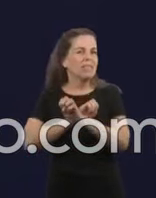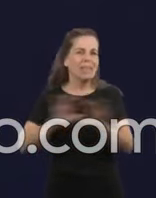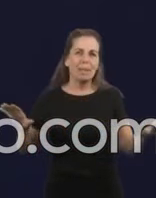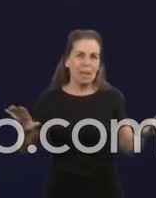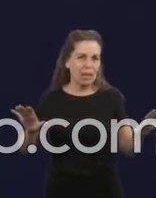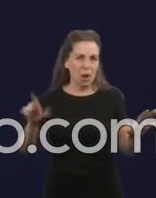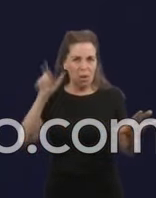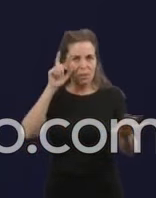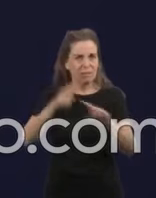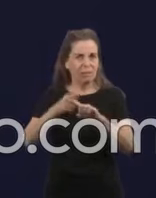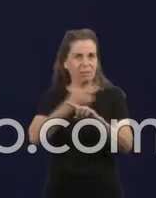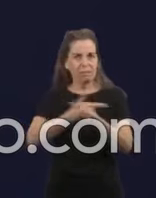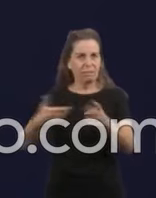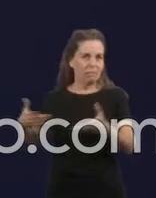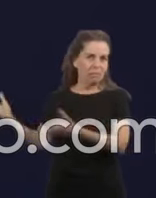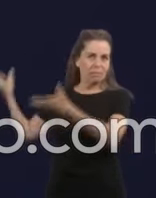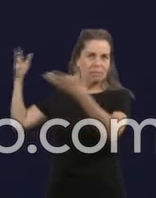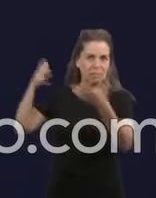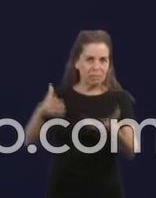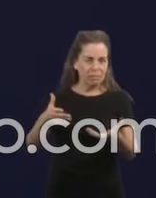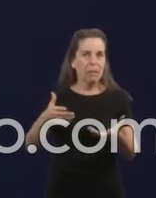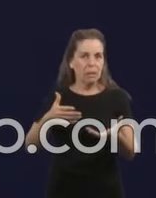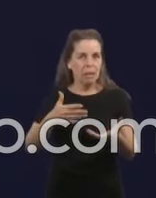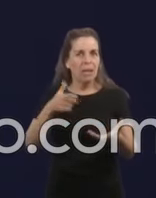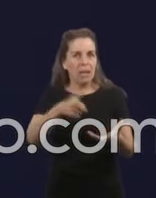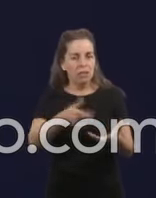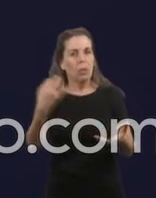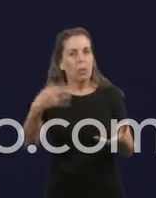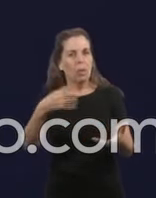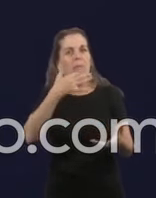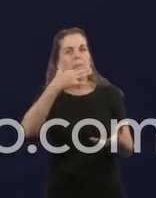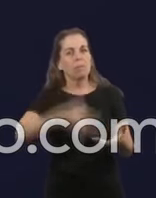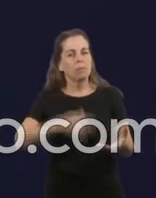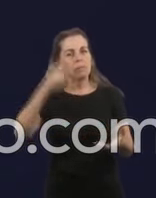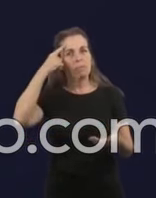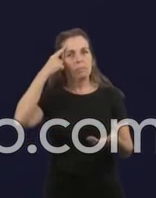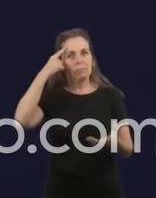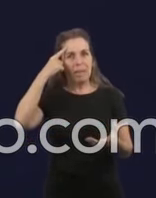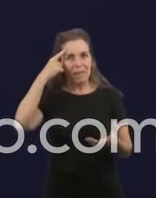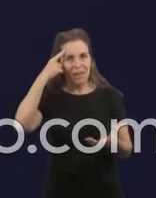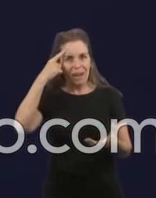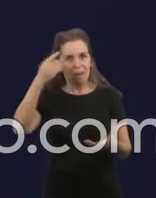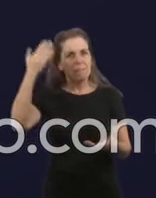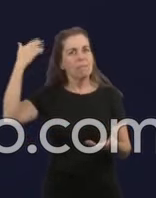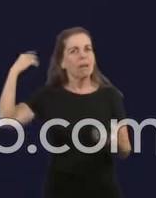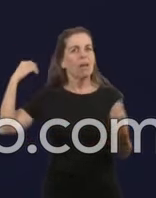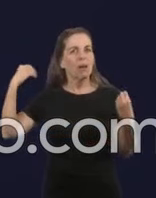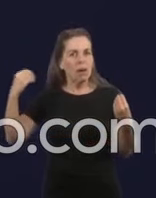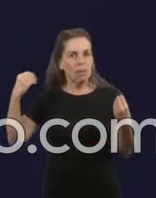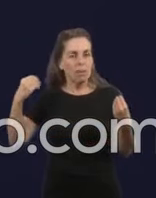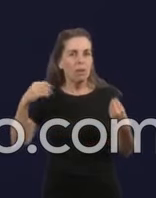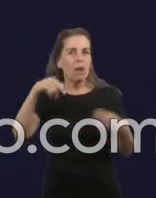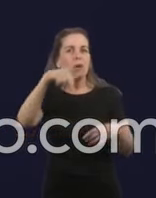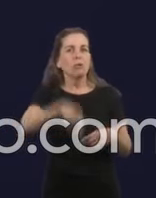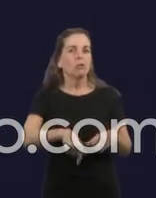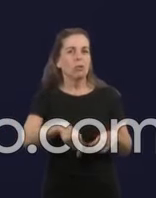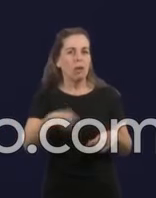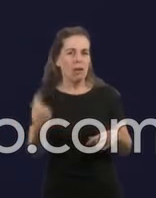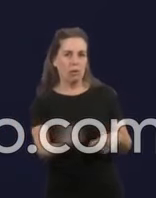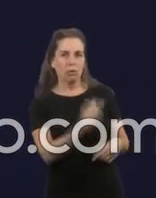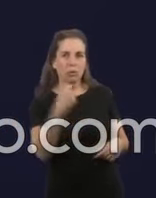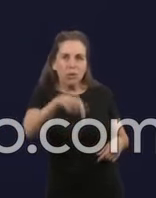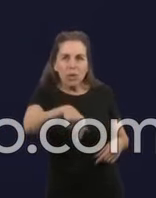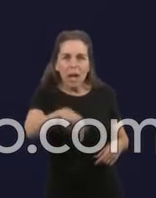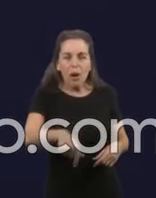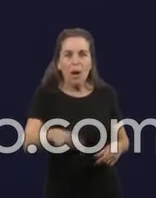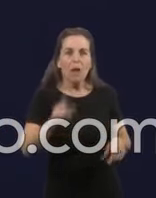que eh No solo entenderlo sino recordarlo porque nosotros estamos en